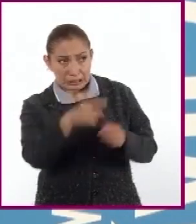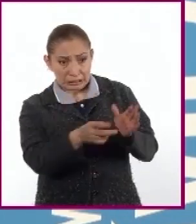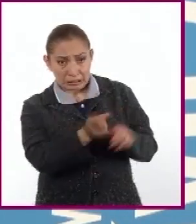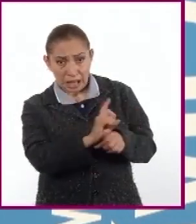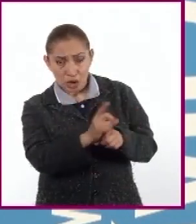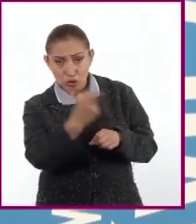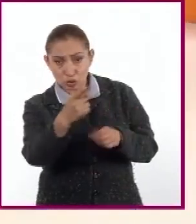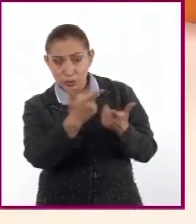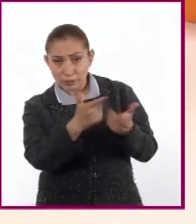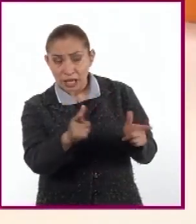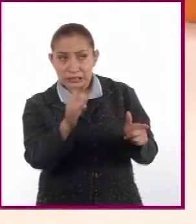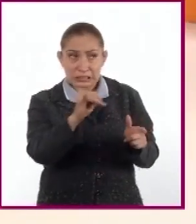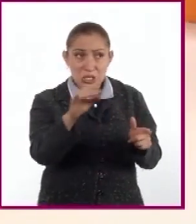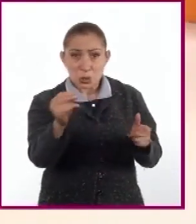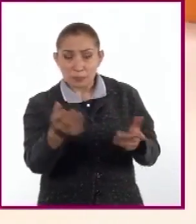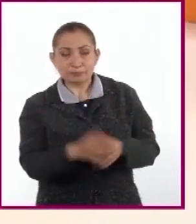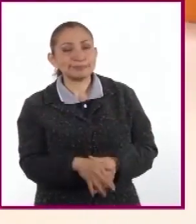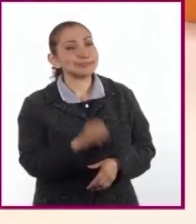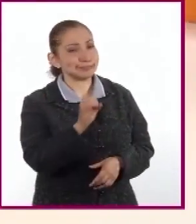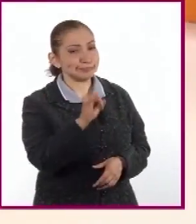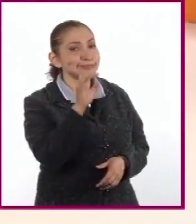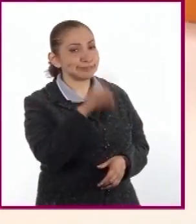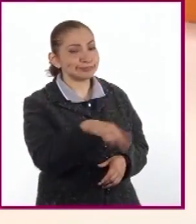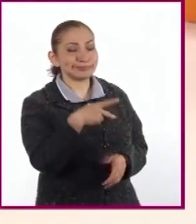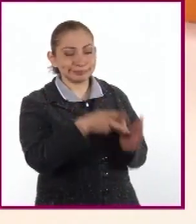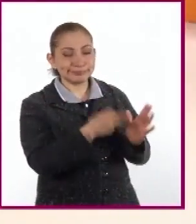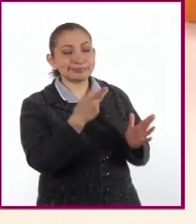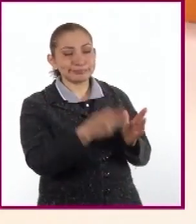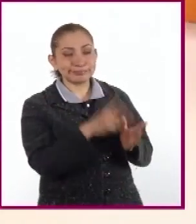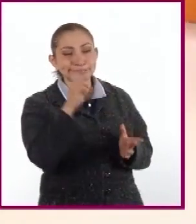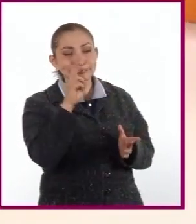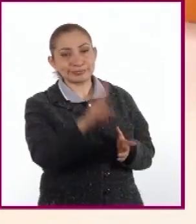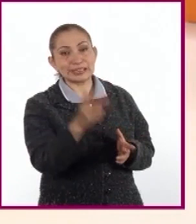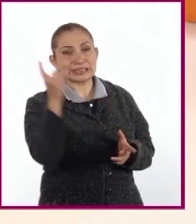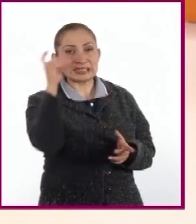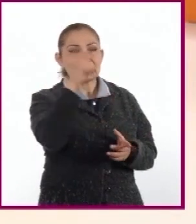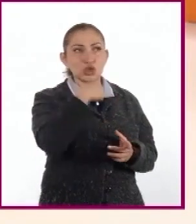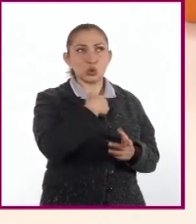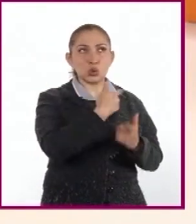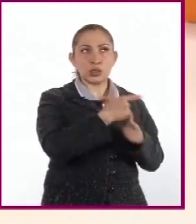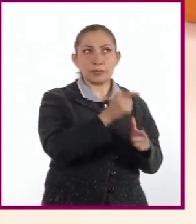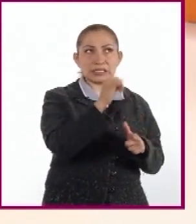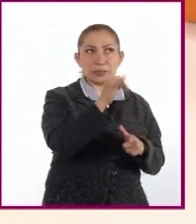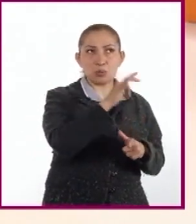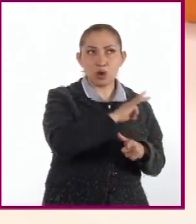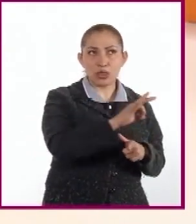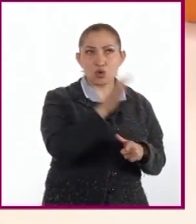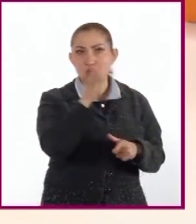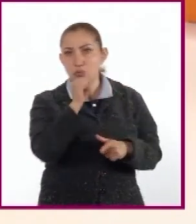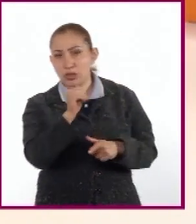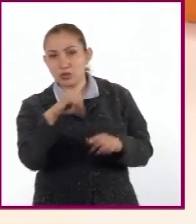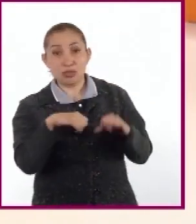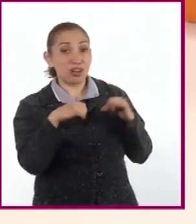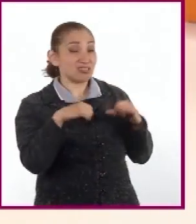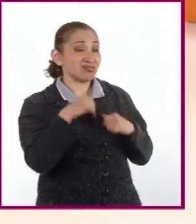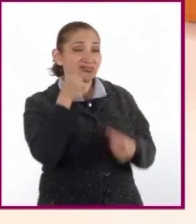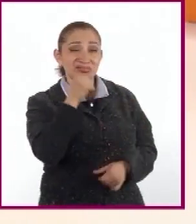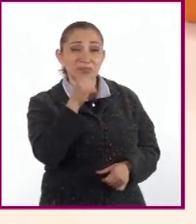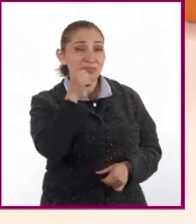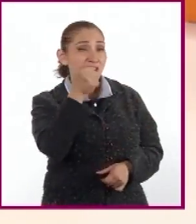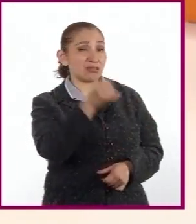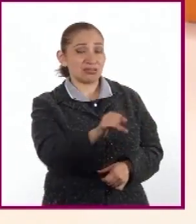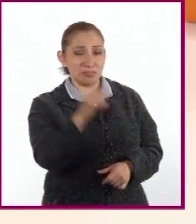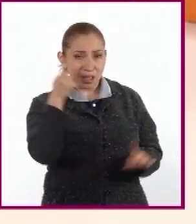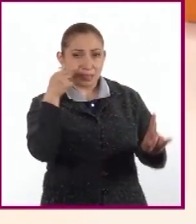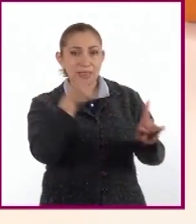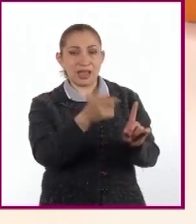su libertad? Sí, es muy común tener retos sobre la libertad en la adolescencia. Preguntemos de forma